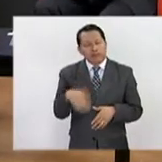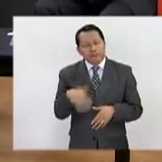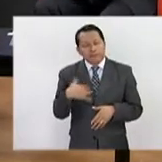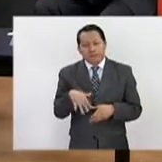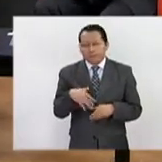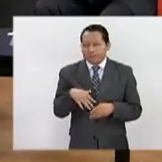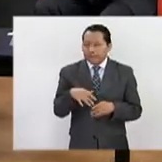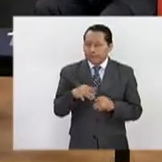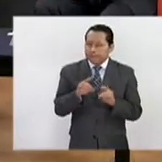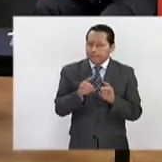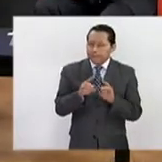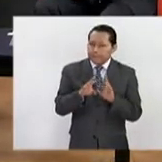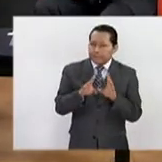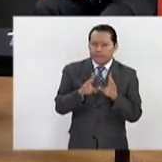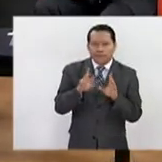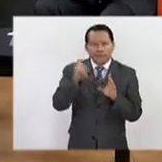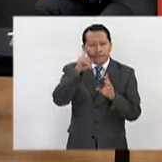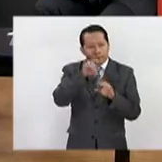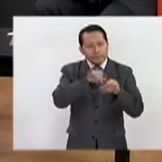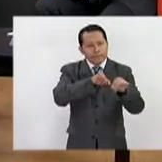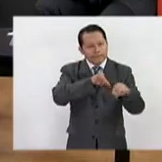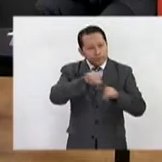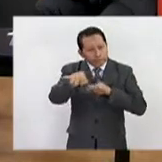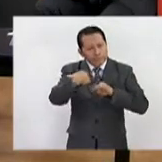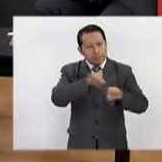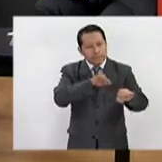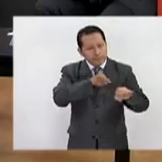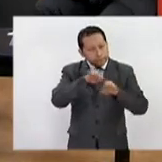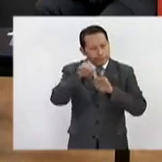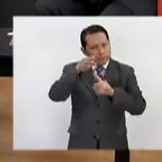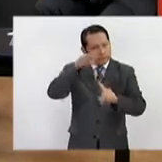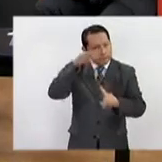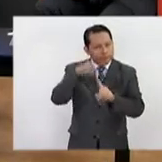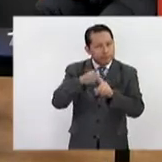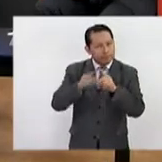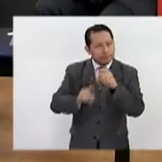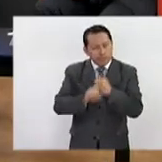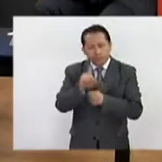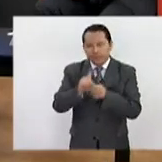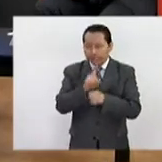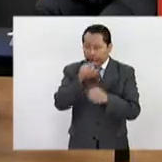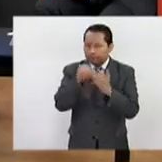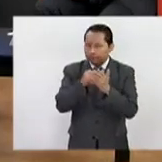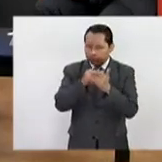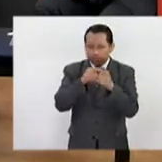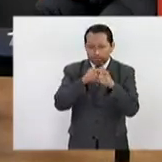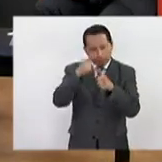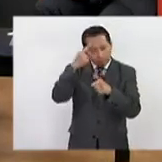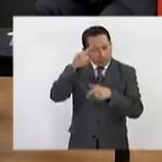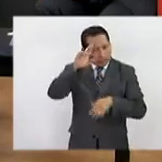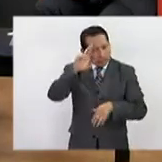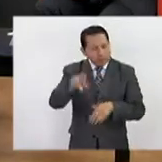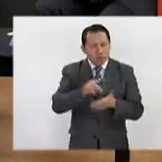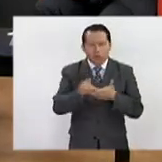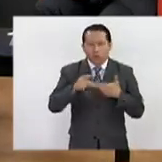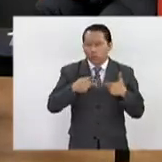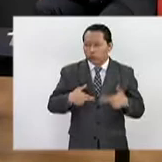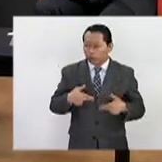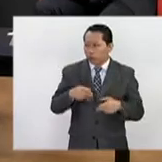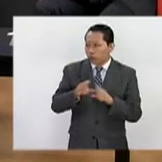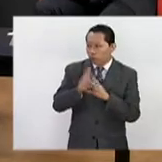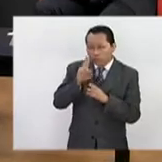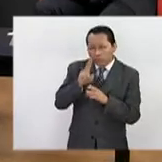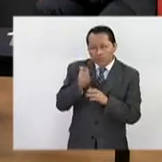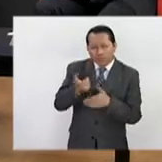que tanto se ha trabajado y que sin embargo siguen habiendo ahí problemas para el respeto de los derechos humanos? ¿Cómo lo ves tú?